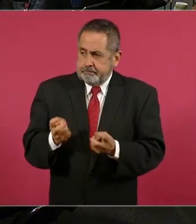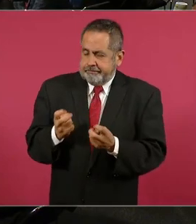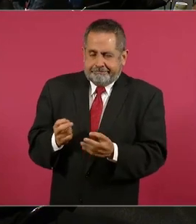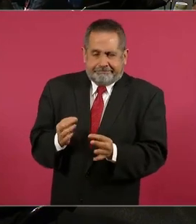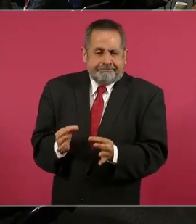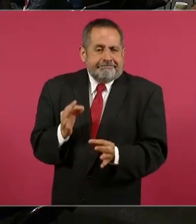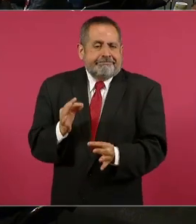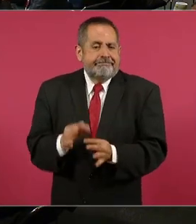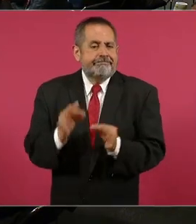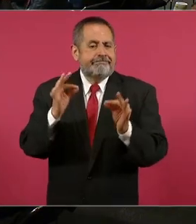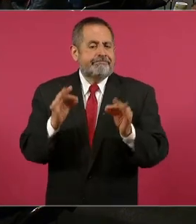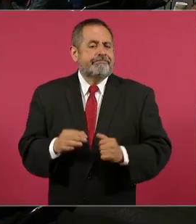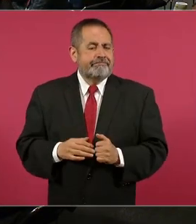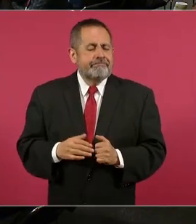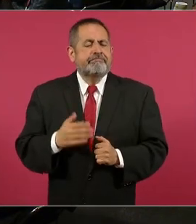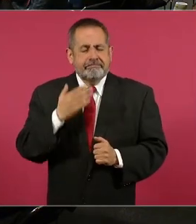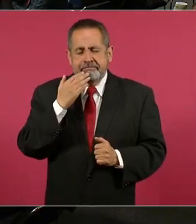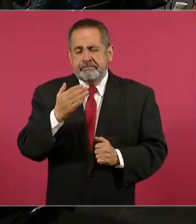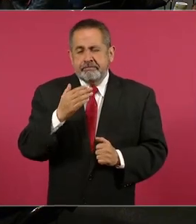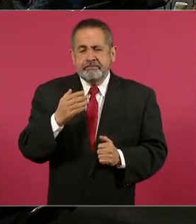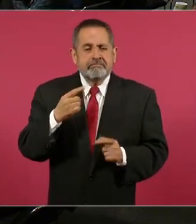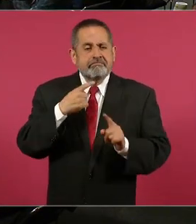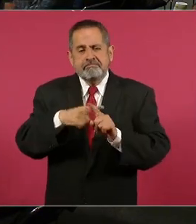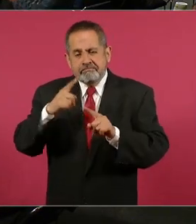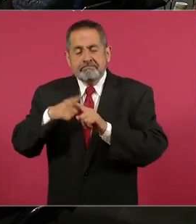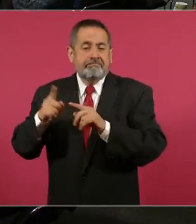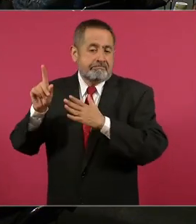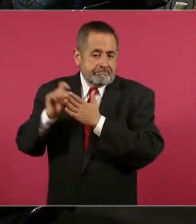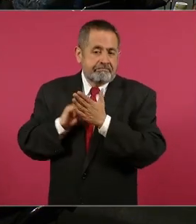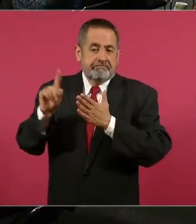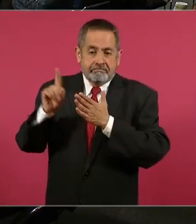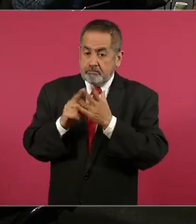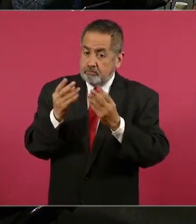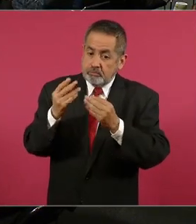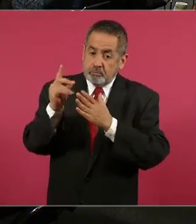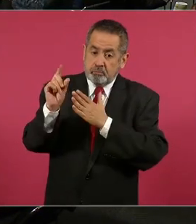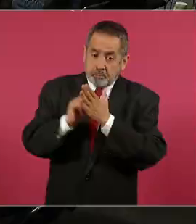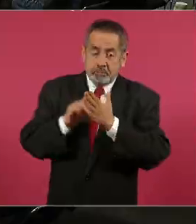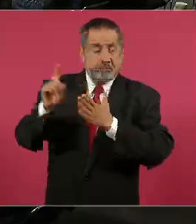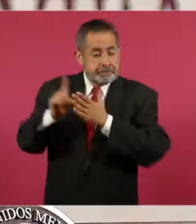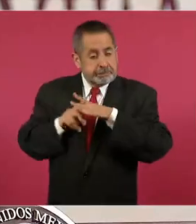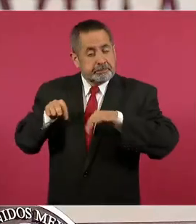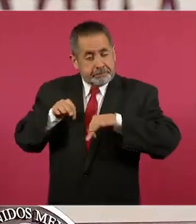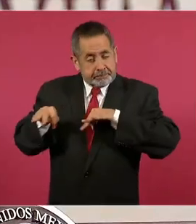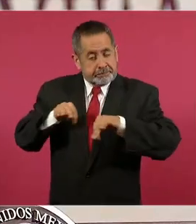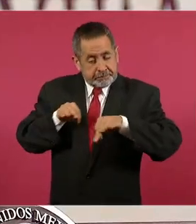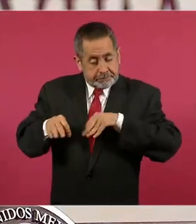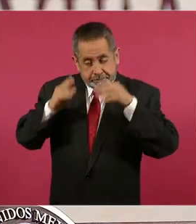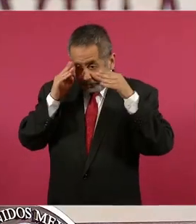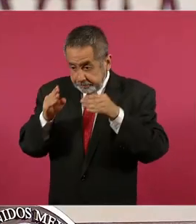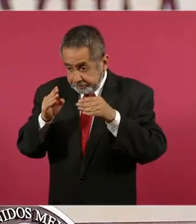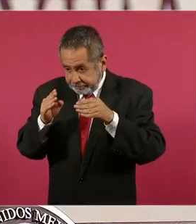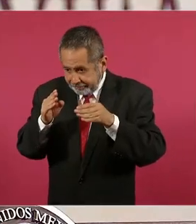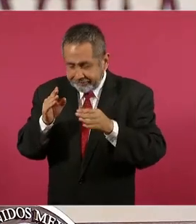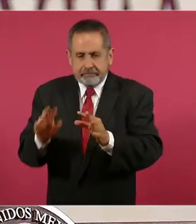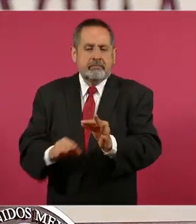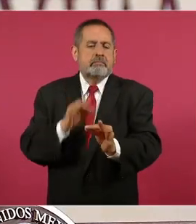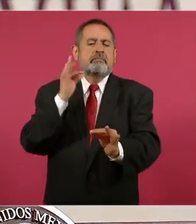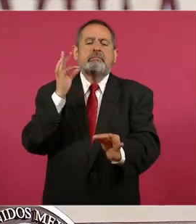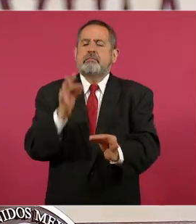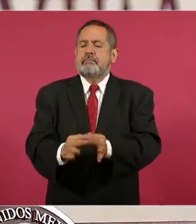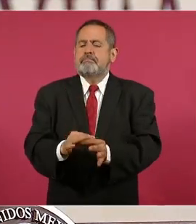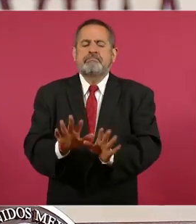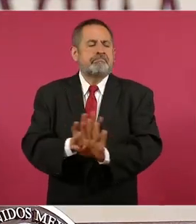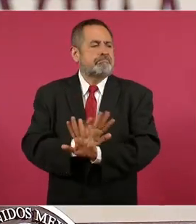caso todo o varios meses o muchos meses trabajando en esto, y hoy vemos ya el resultado